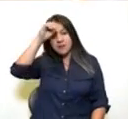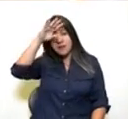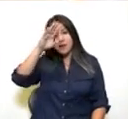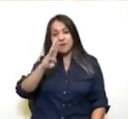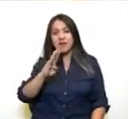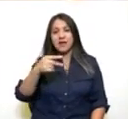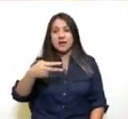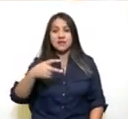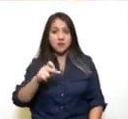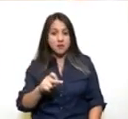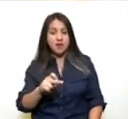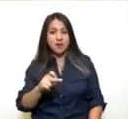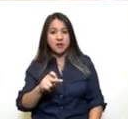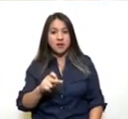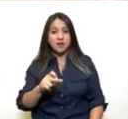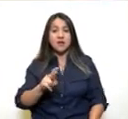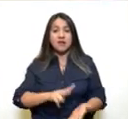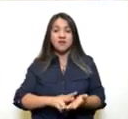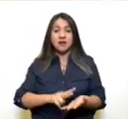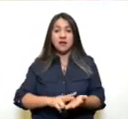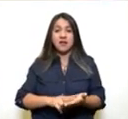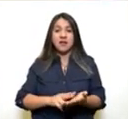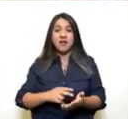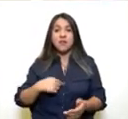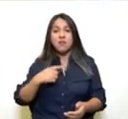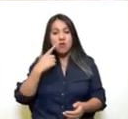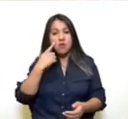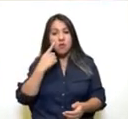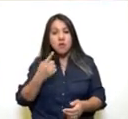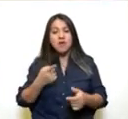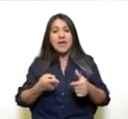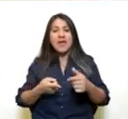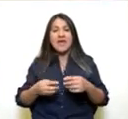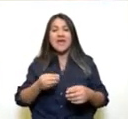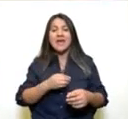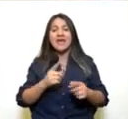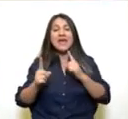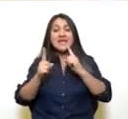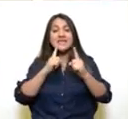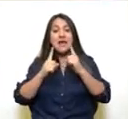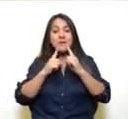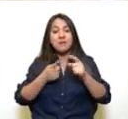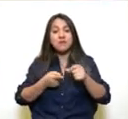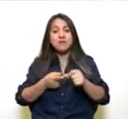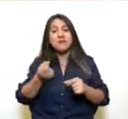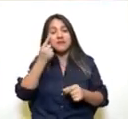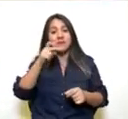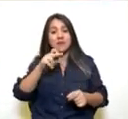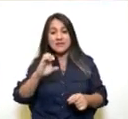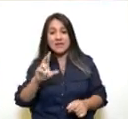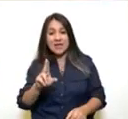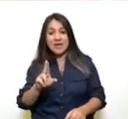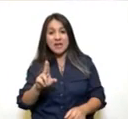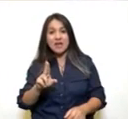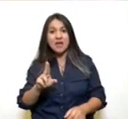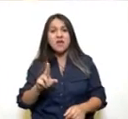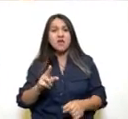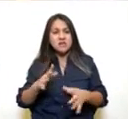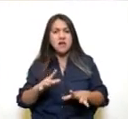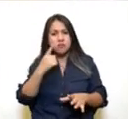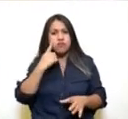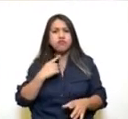bhp hemos testeado bastante hubiese sido peor pero hemos testeado bastante